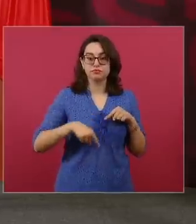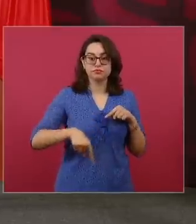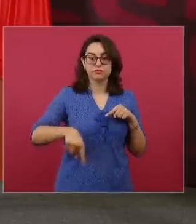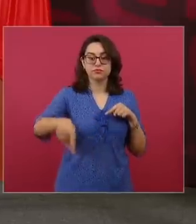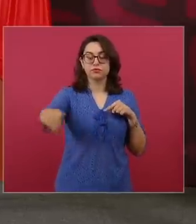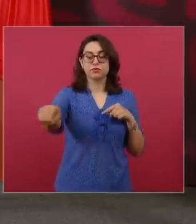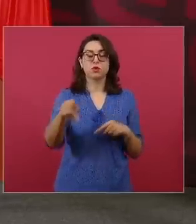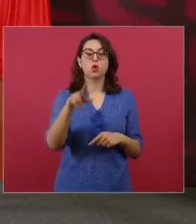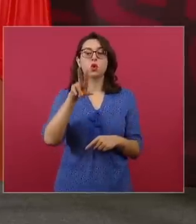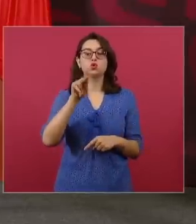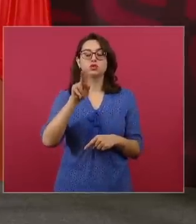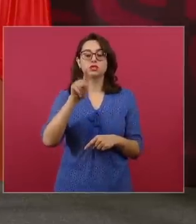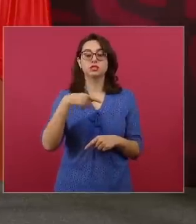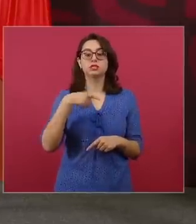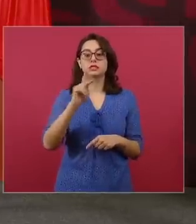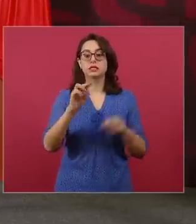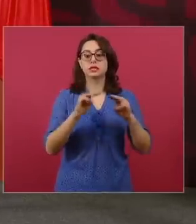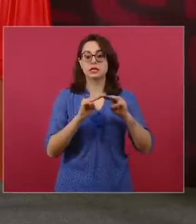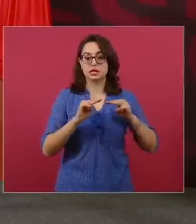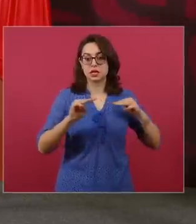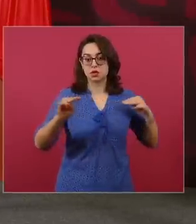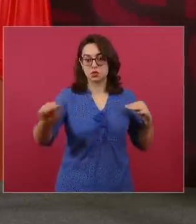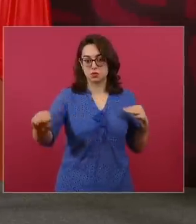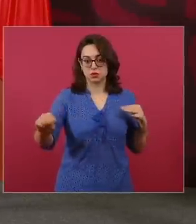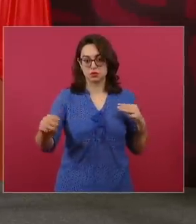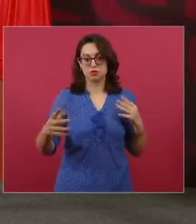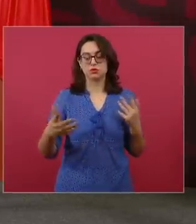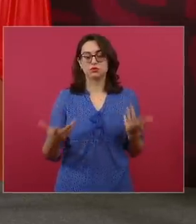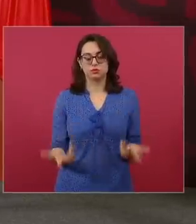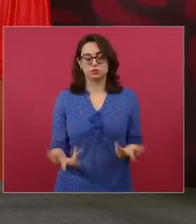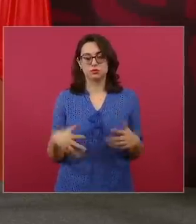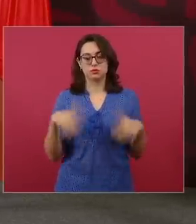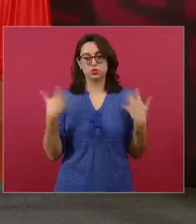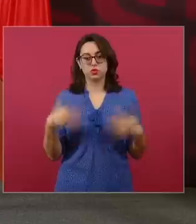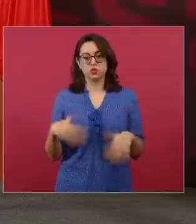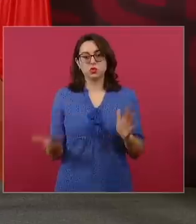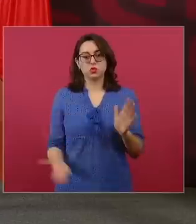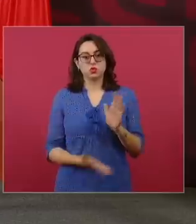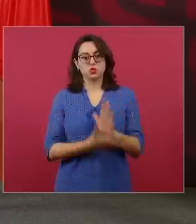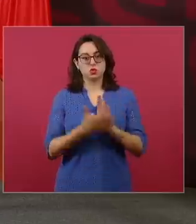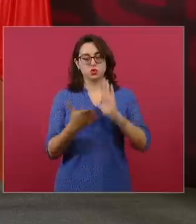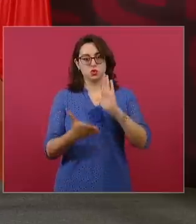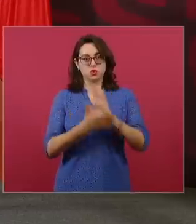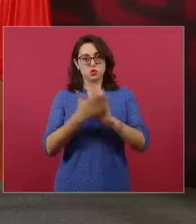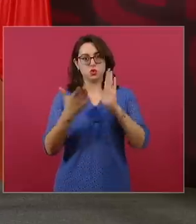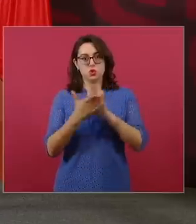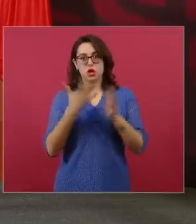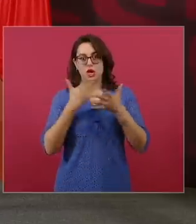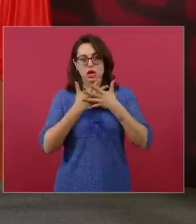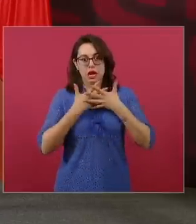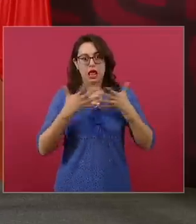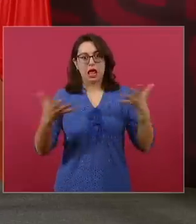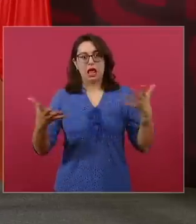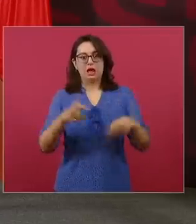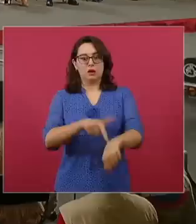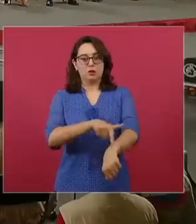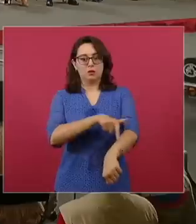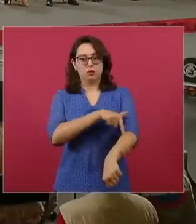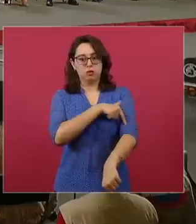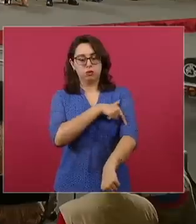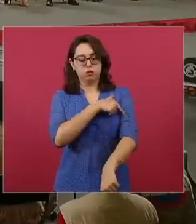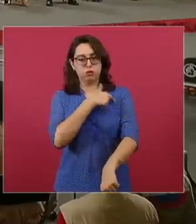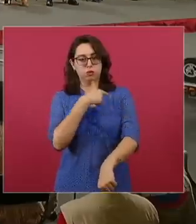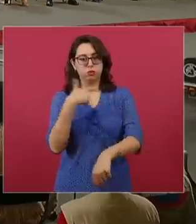de 80 kilómetros. Es una obra, por su dimensión, por su longitud, por su complejidad, que nos va a